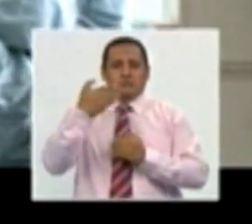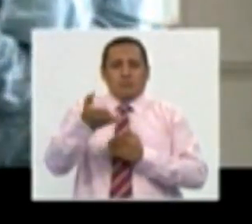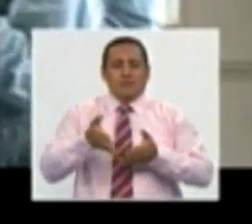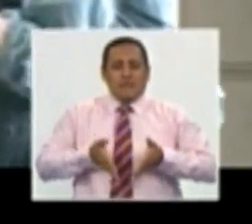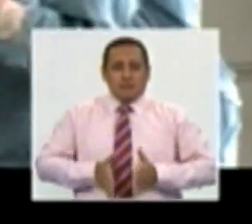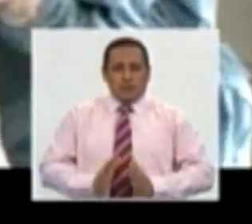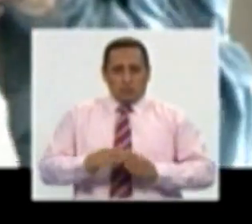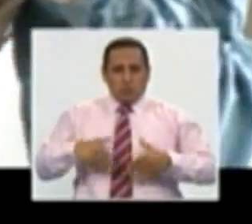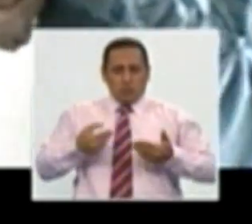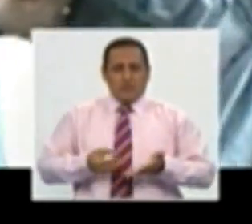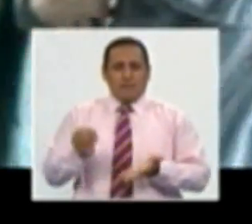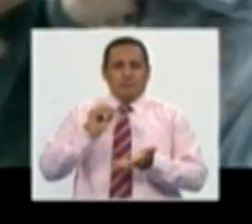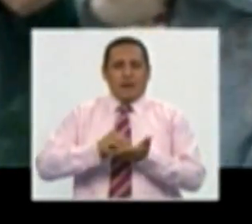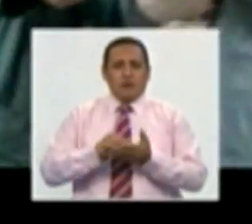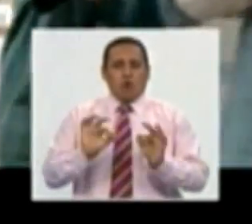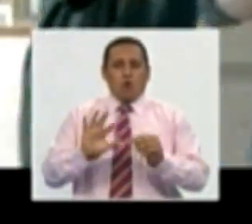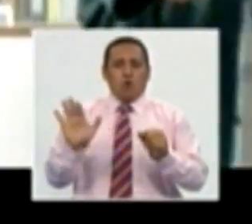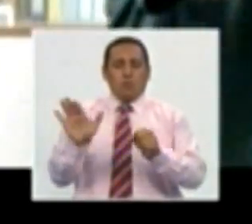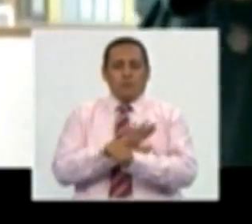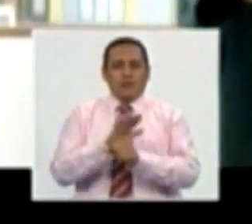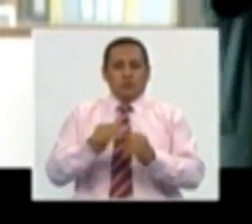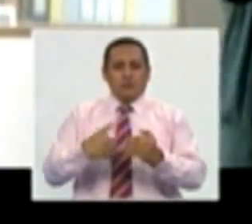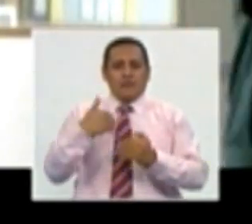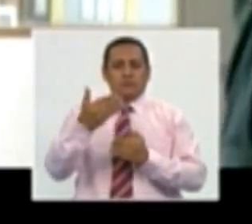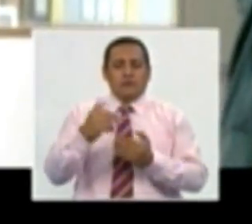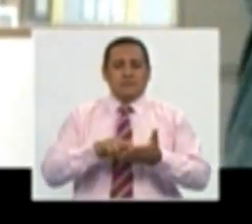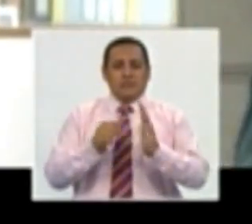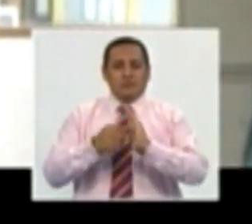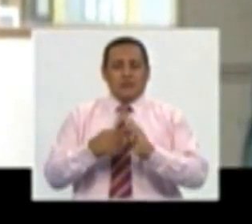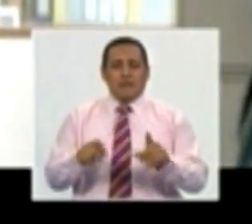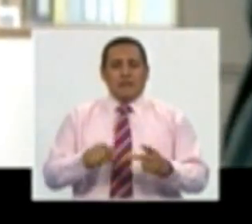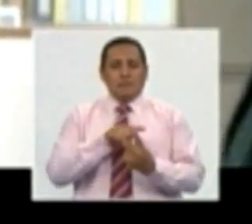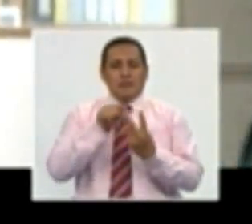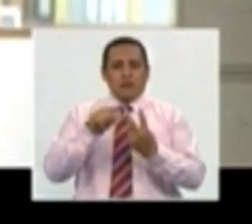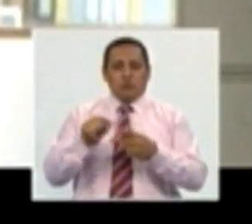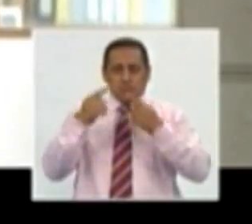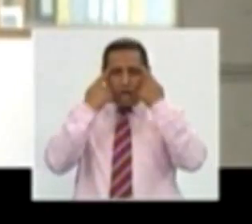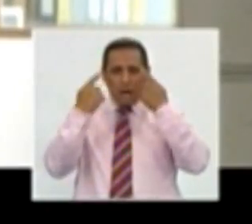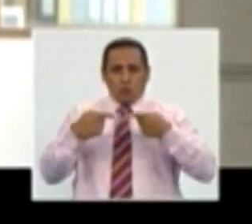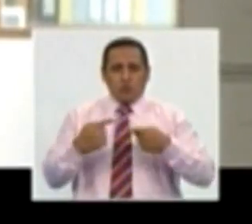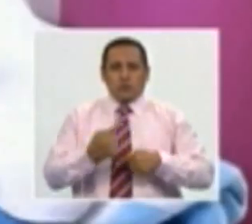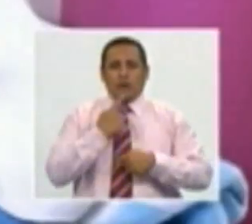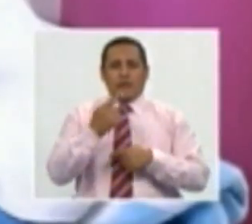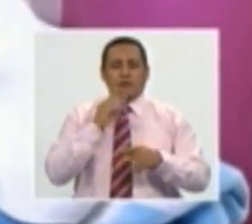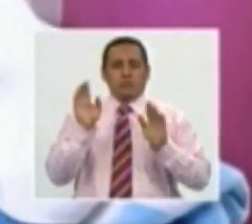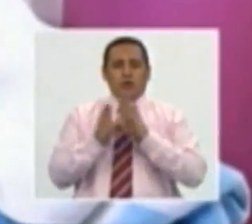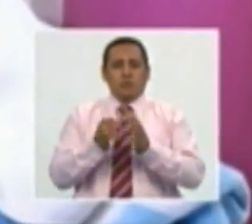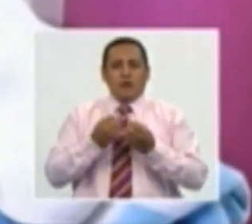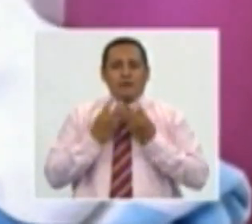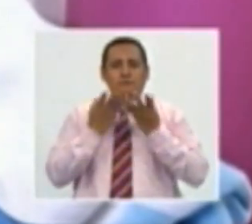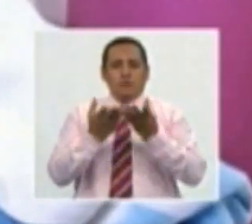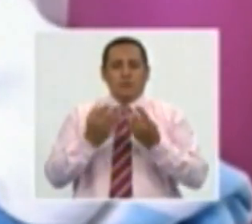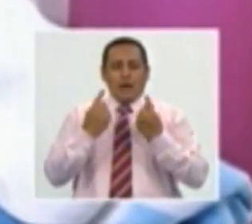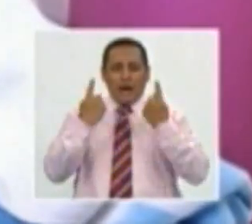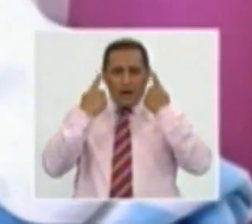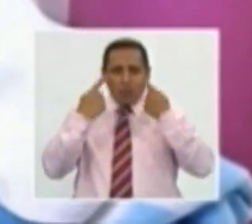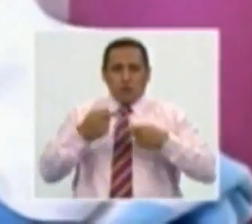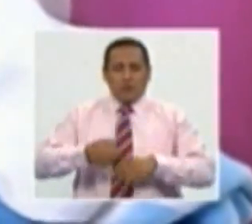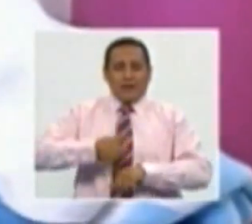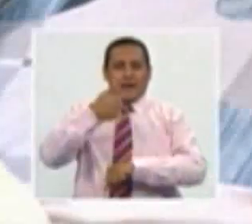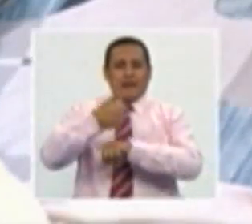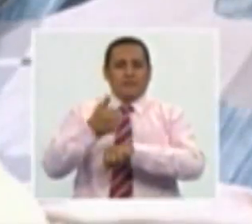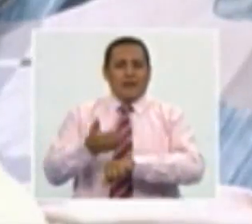descanso postnatal, parcial o totalmente. Esto sujeto a dos condiciones: que comunique su decisión al